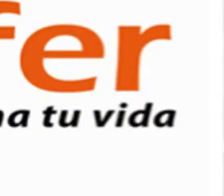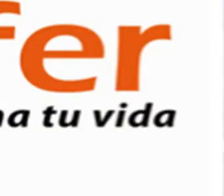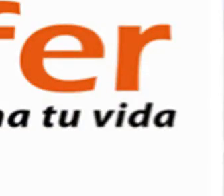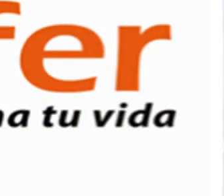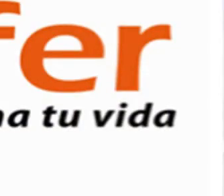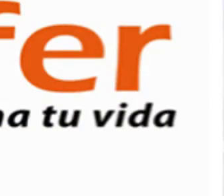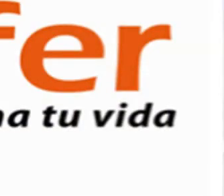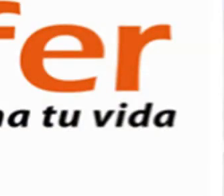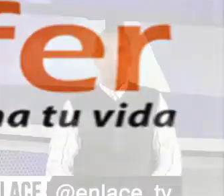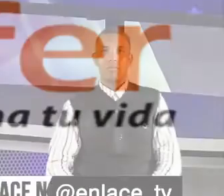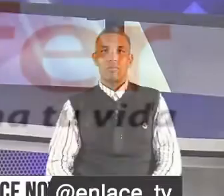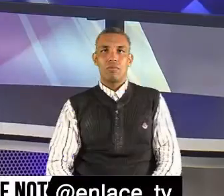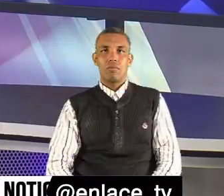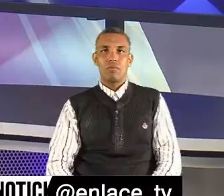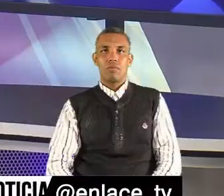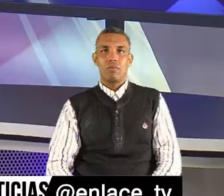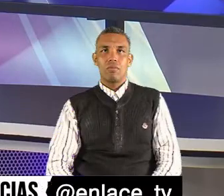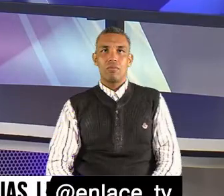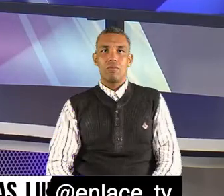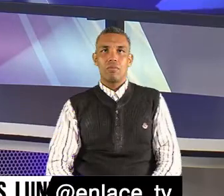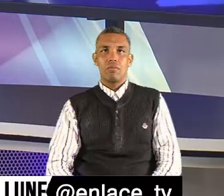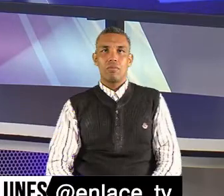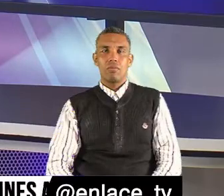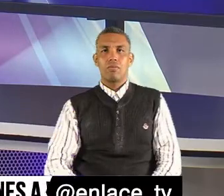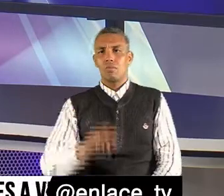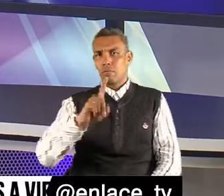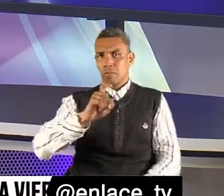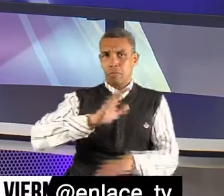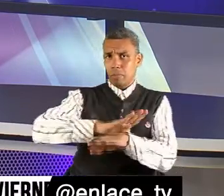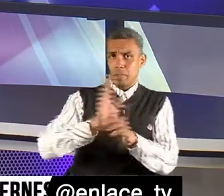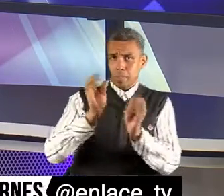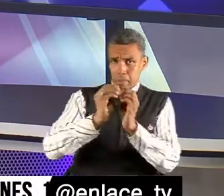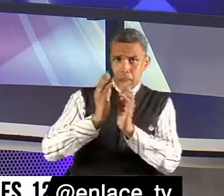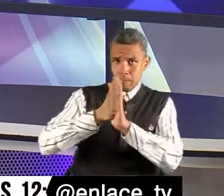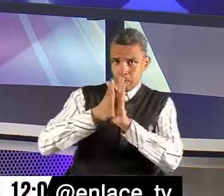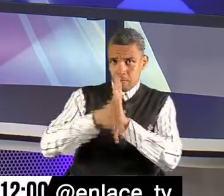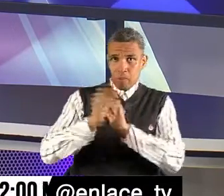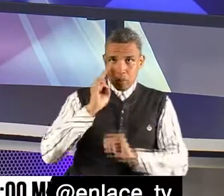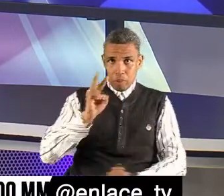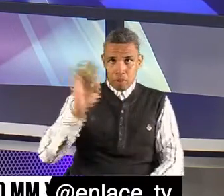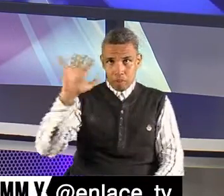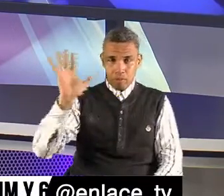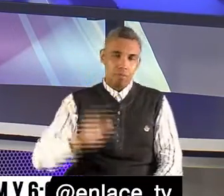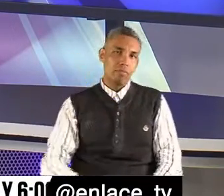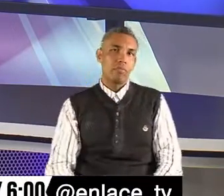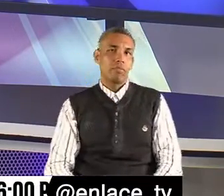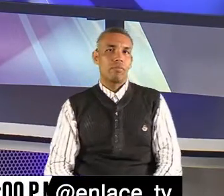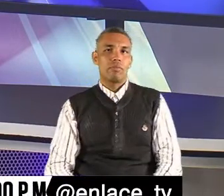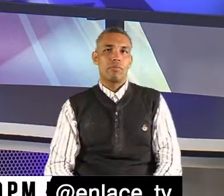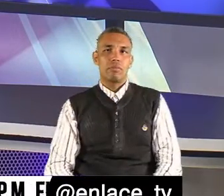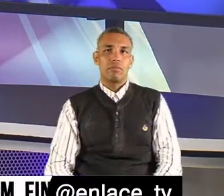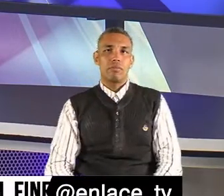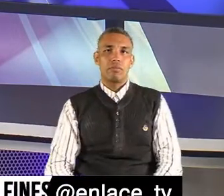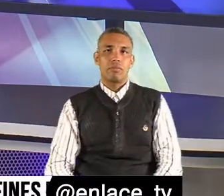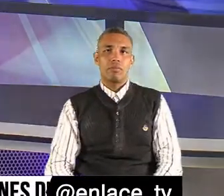tu vida. Nos vemos en nuestra emisión de las 6 de la tarde con más de lo que usted quiere ver. Buenas tardes para todos.